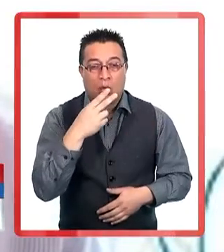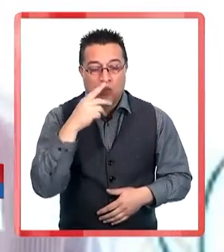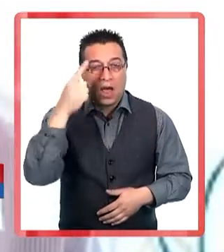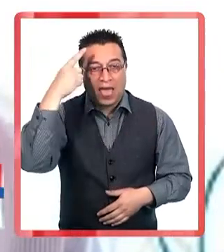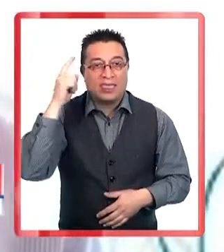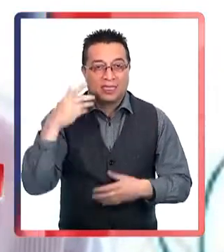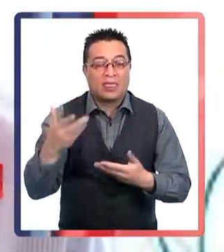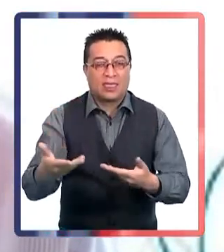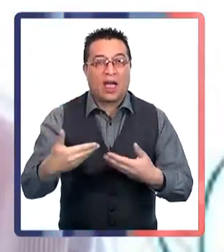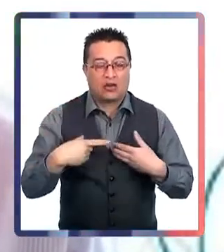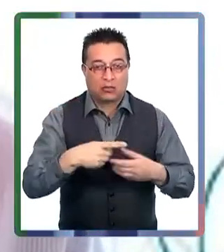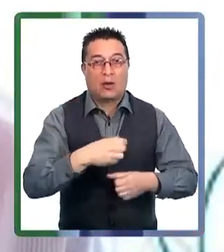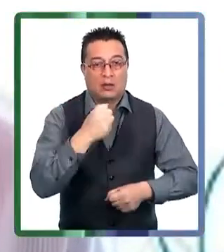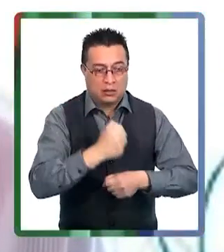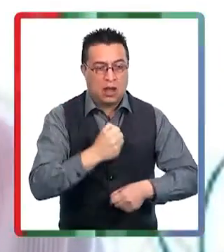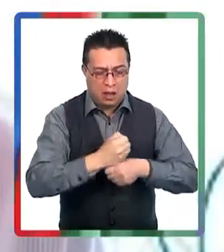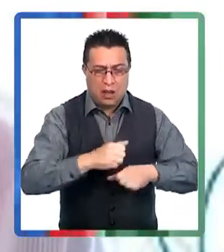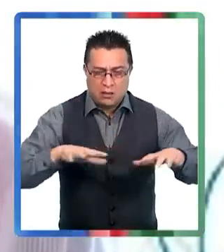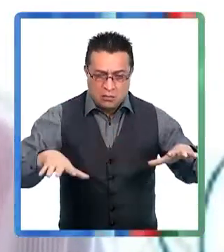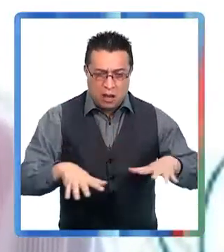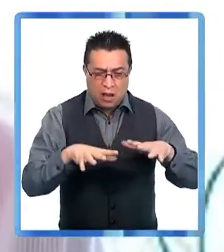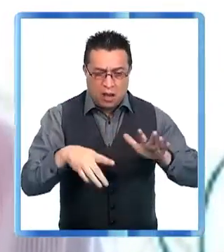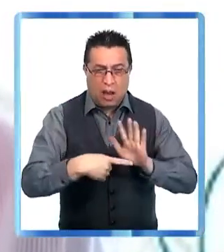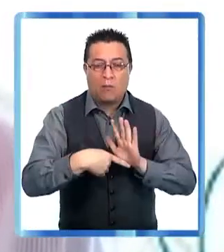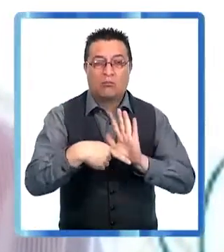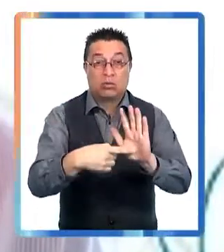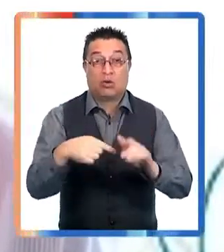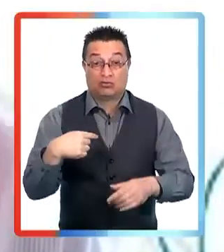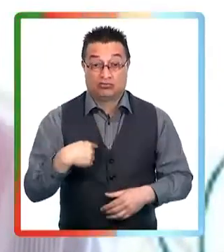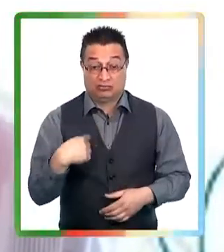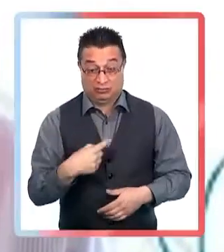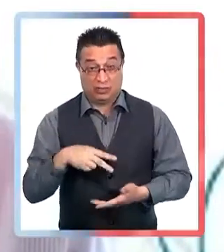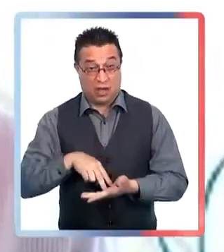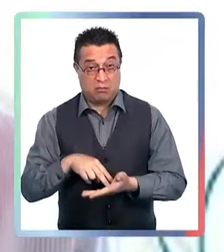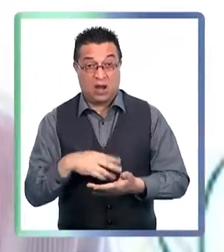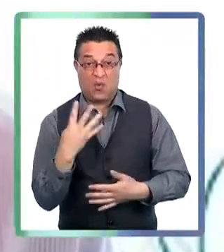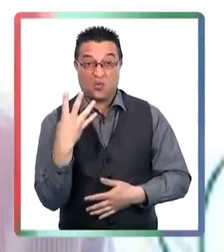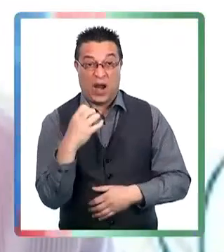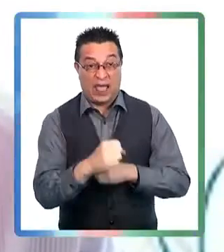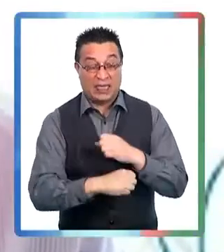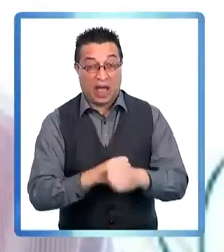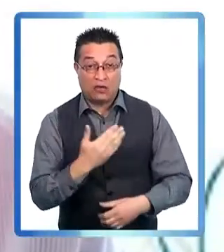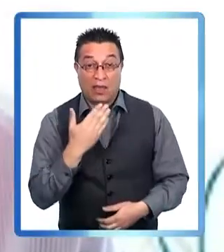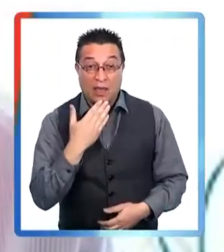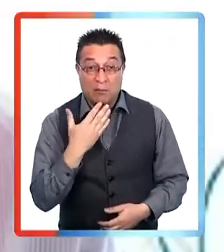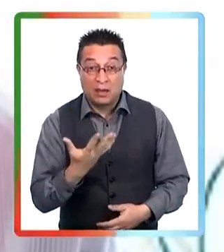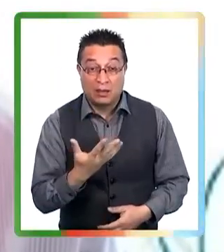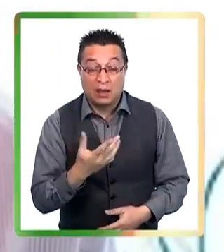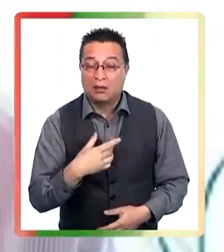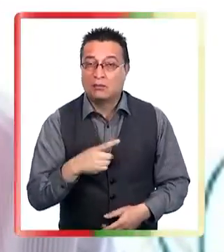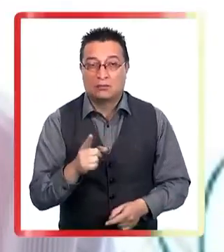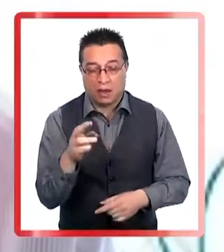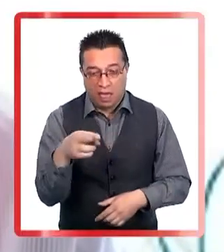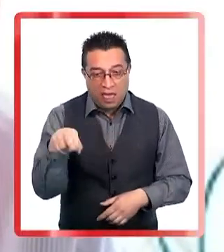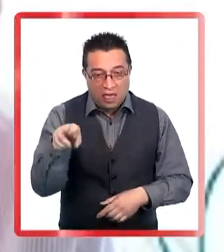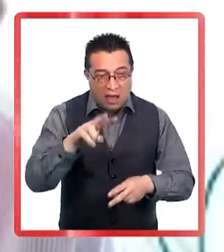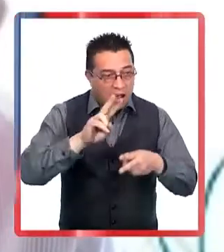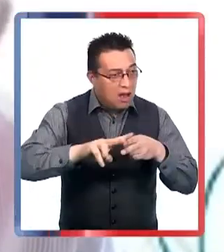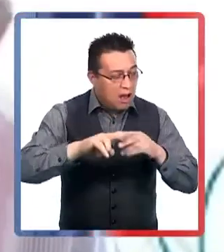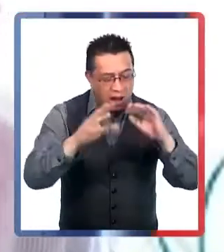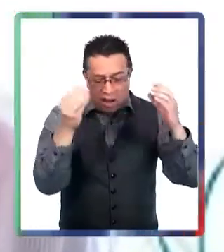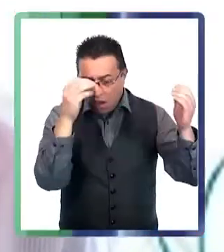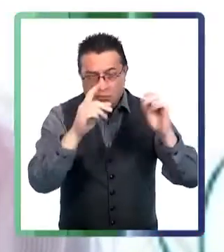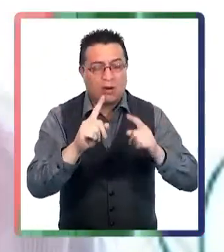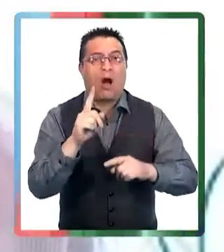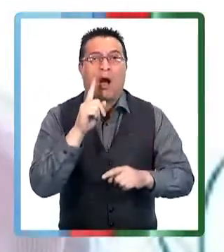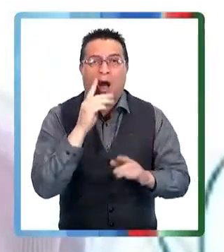daño. Pero ellos ya hicieron la tarea y lo demostraron. ¿Vamos a esperar nosotros 40 años para hacer lo mismo? No tenemos que reinventar el hilo negro.